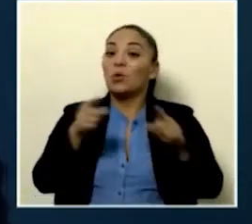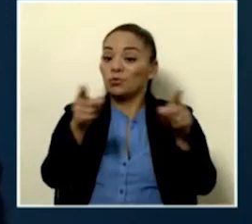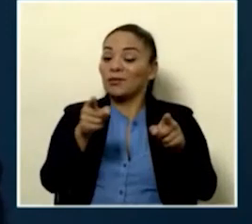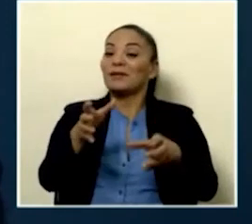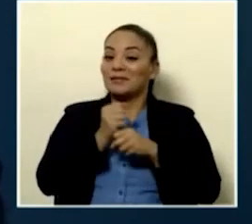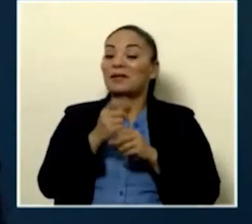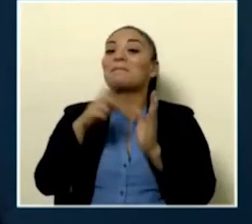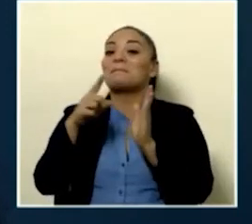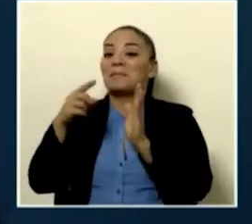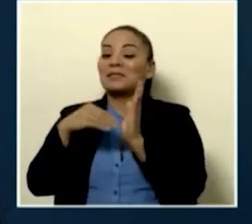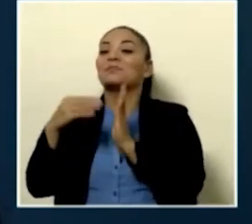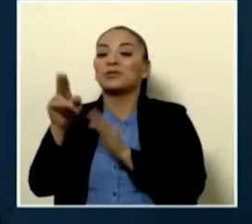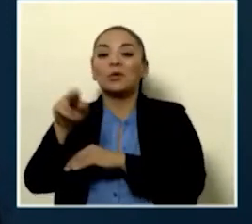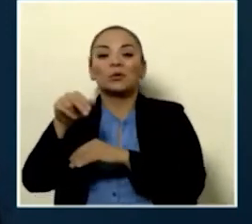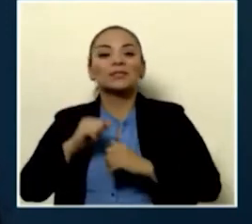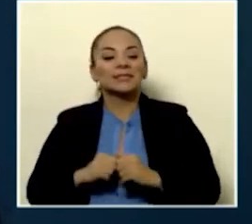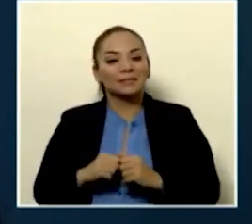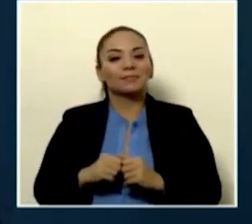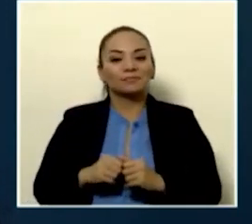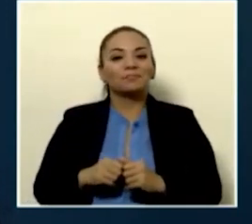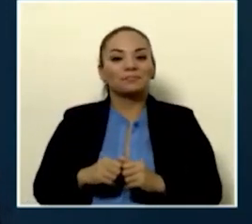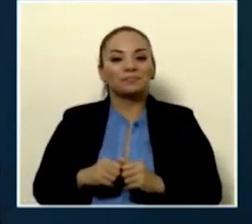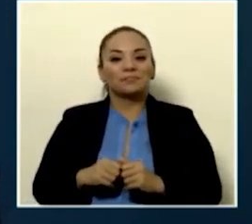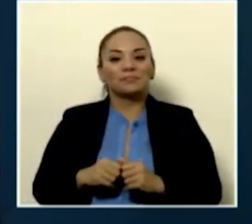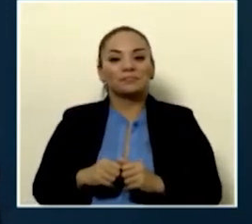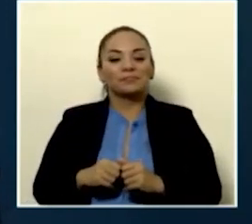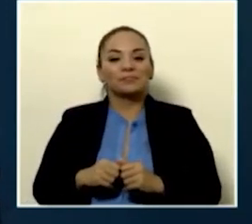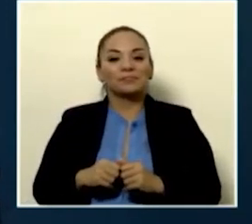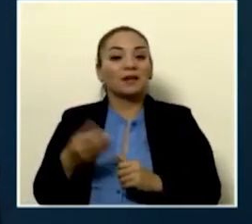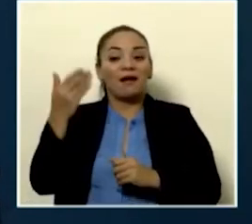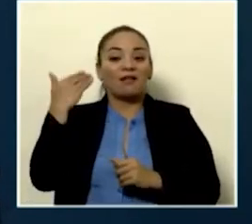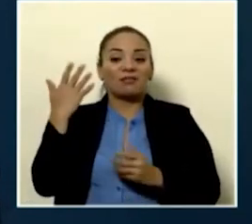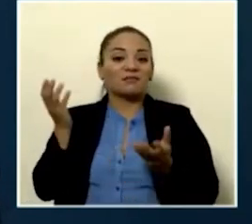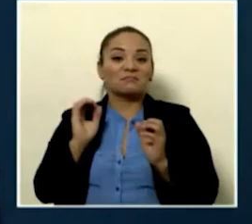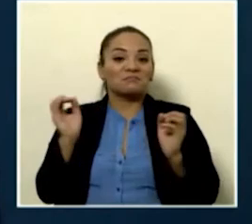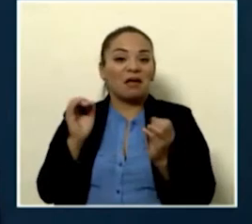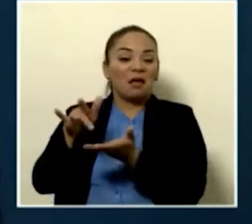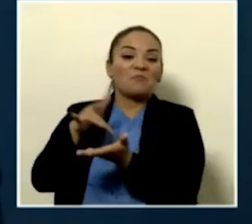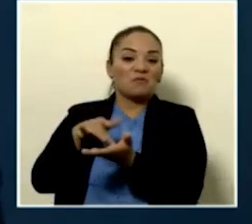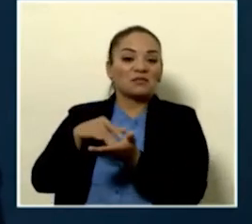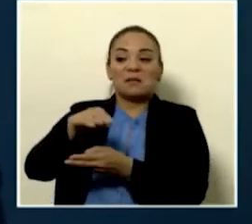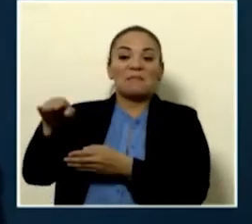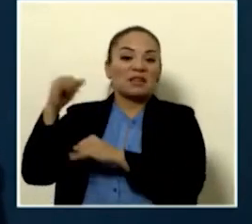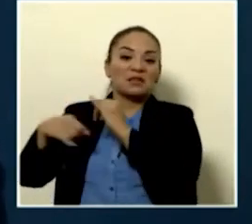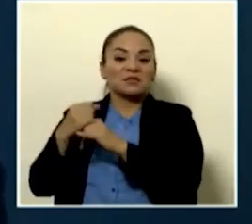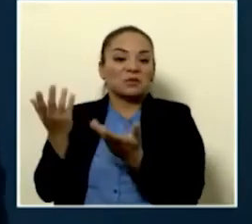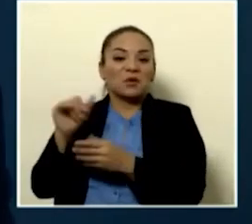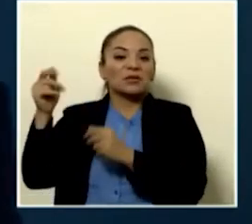millones de colones que andaban nadando en mares internacionales y que pescaban